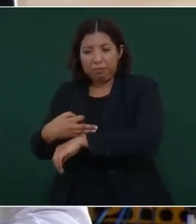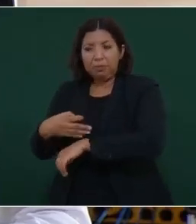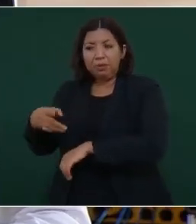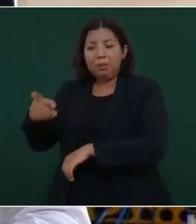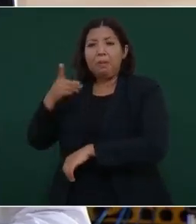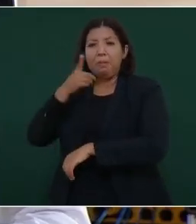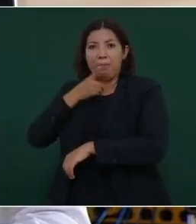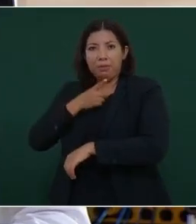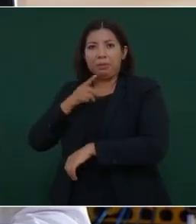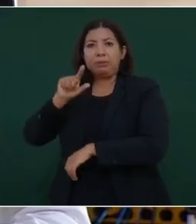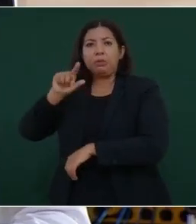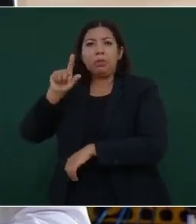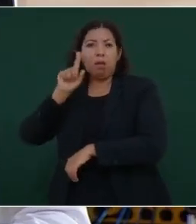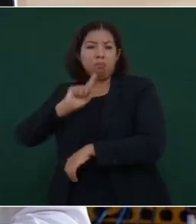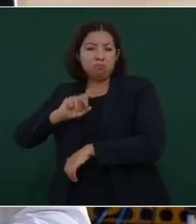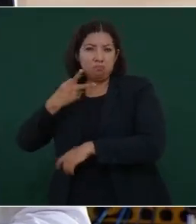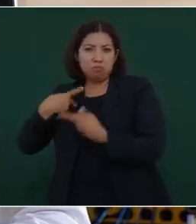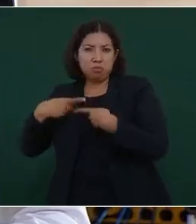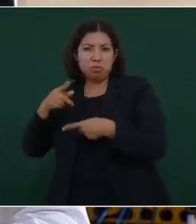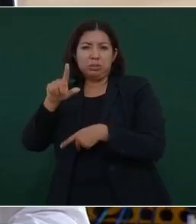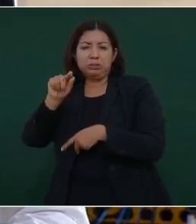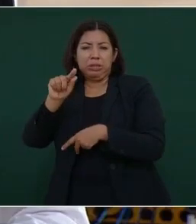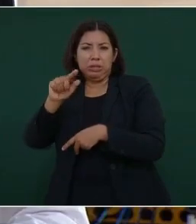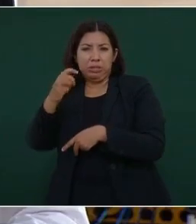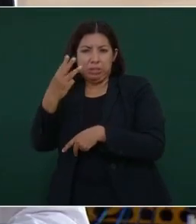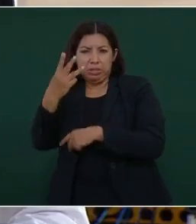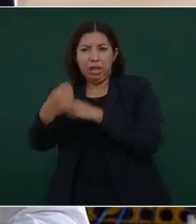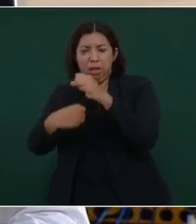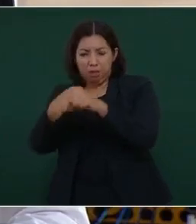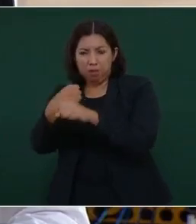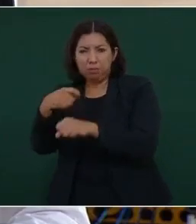años ahorita de edad, lleva 15 años